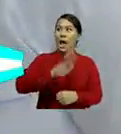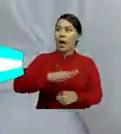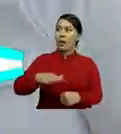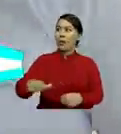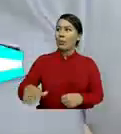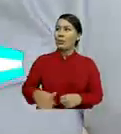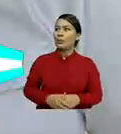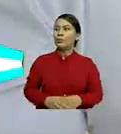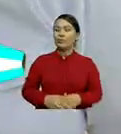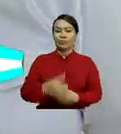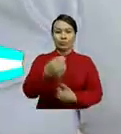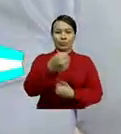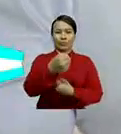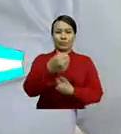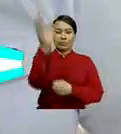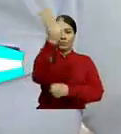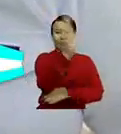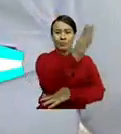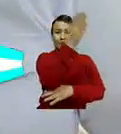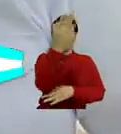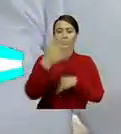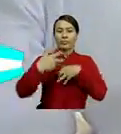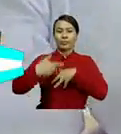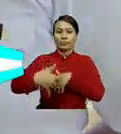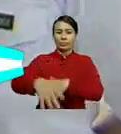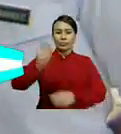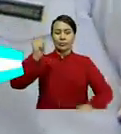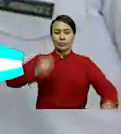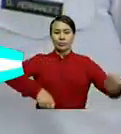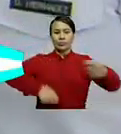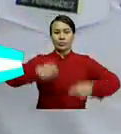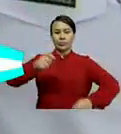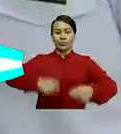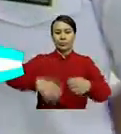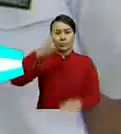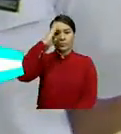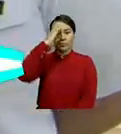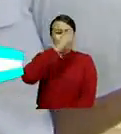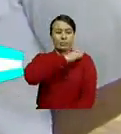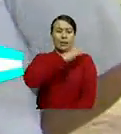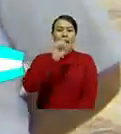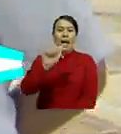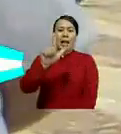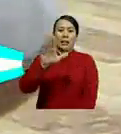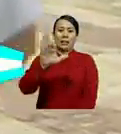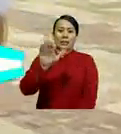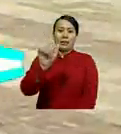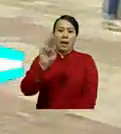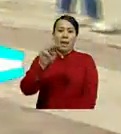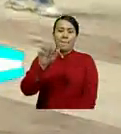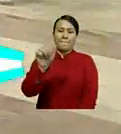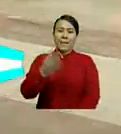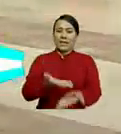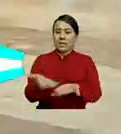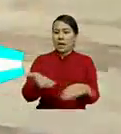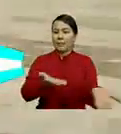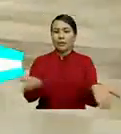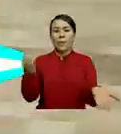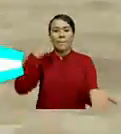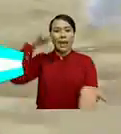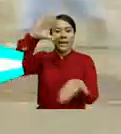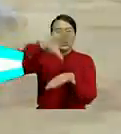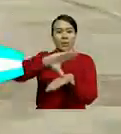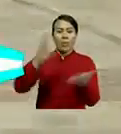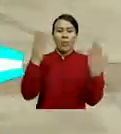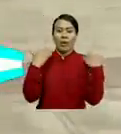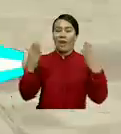son pregoneros y tenemos el pelotón comando de la Academia Naval Altamar al servicio de la ciudad de Guayaquil. Un honor, un